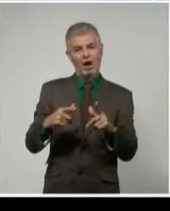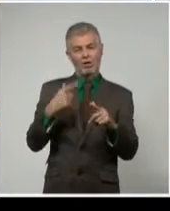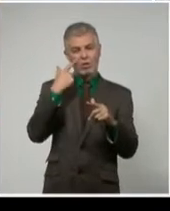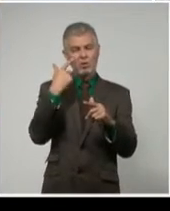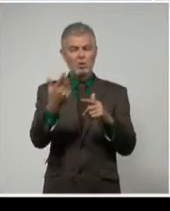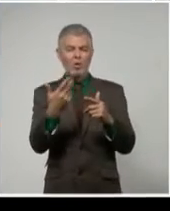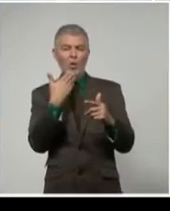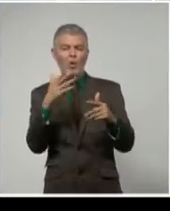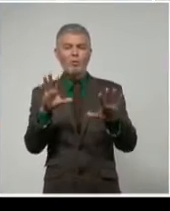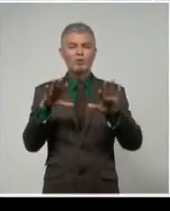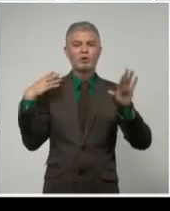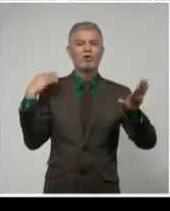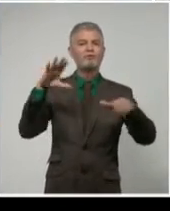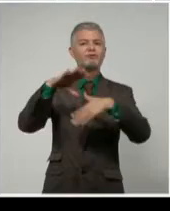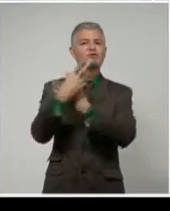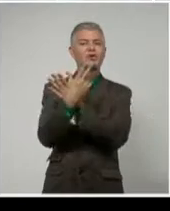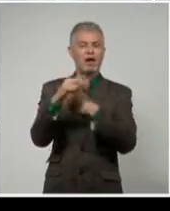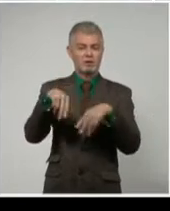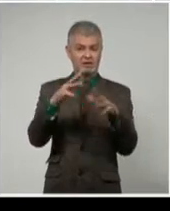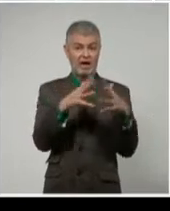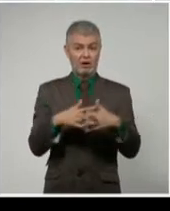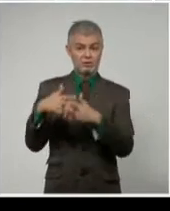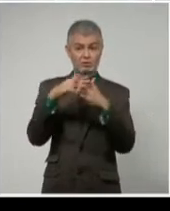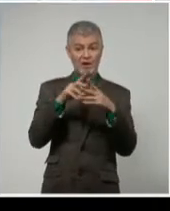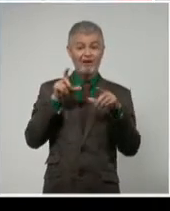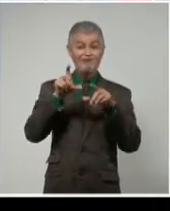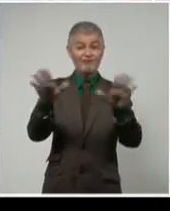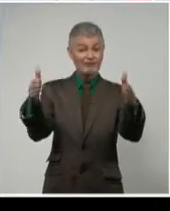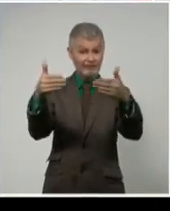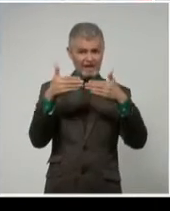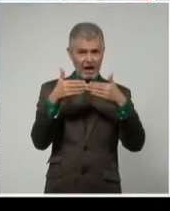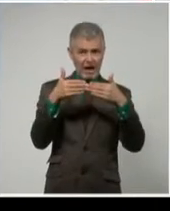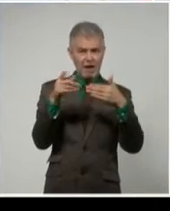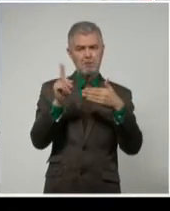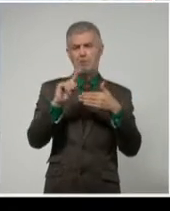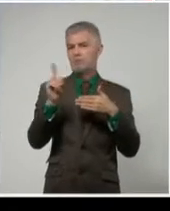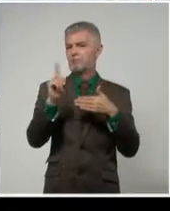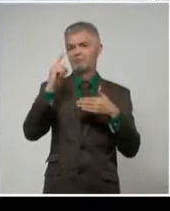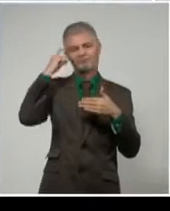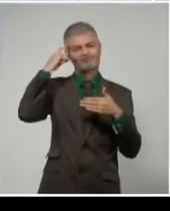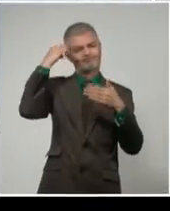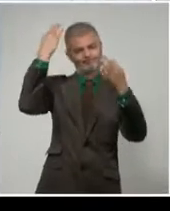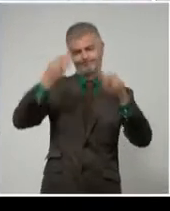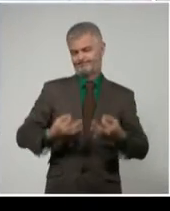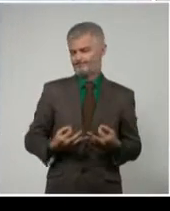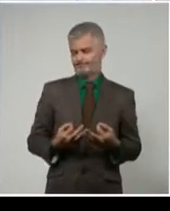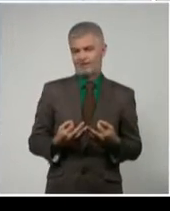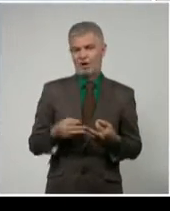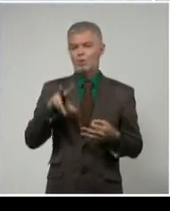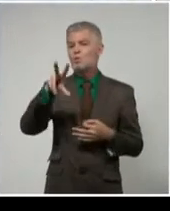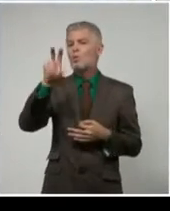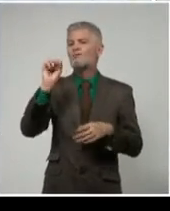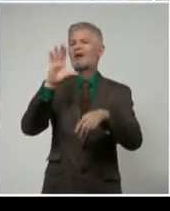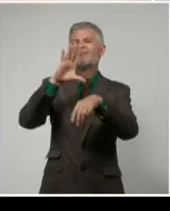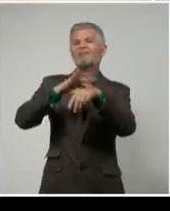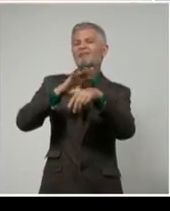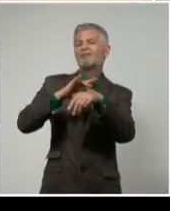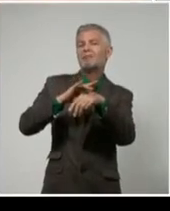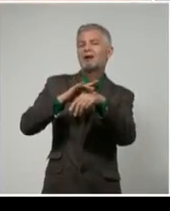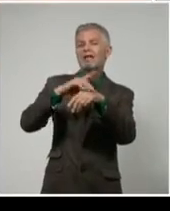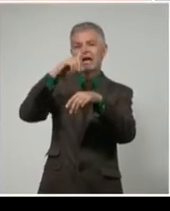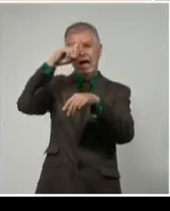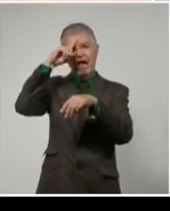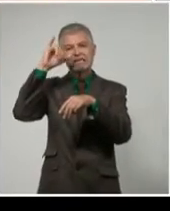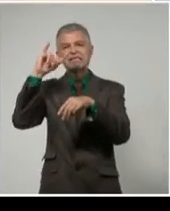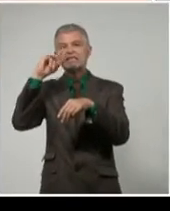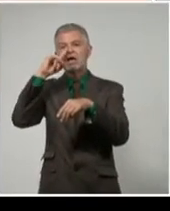funcionarios estadounidenses. El consenso final: no es correcto ni creíble hablar de una nueva enfermedad o un nuevo síndrome